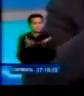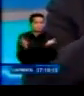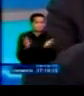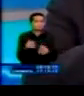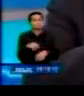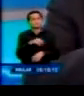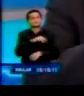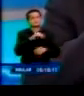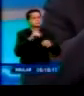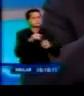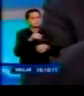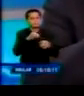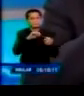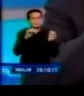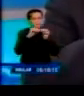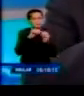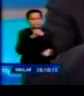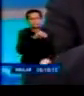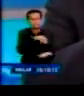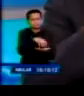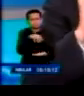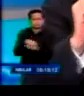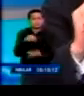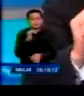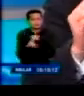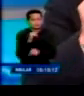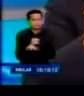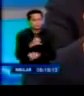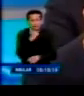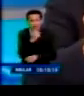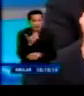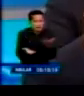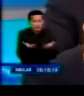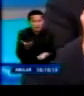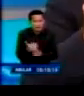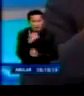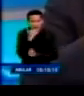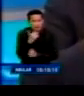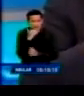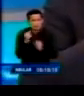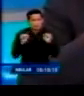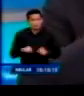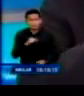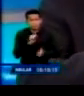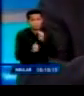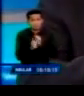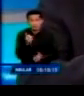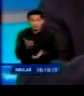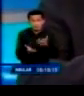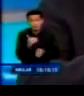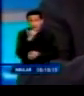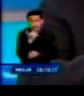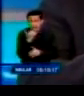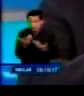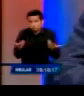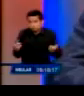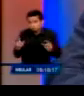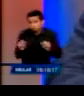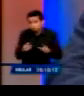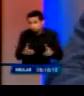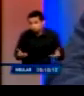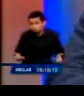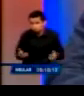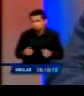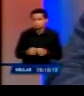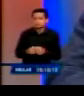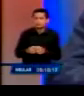a nivel individual, ¿hay algún tipo de institución financiera que tenga algún tipo de inconveniente, señor superintendente? Así como el